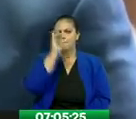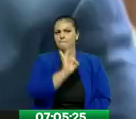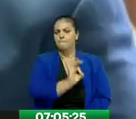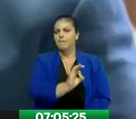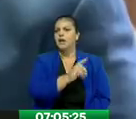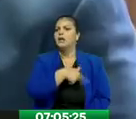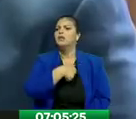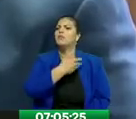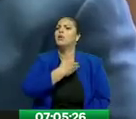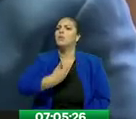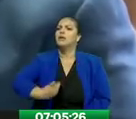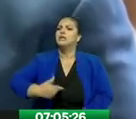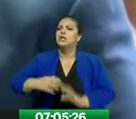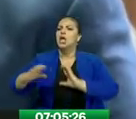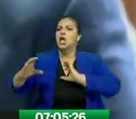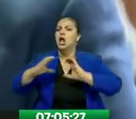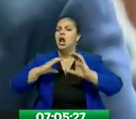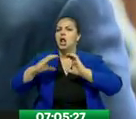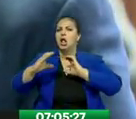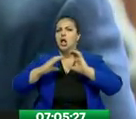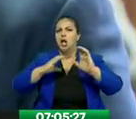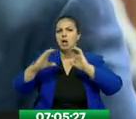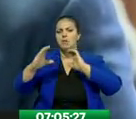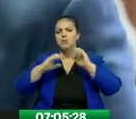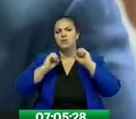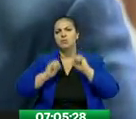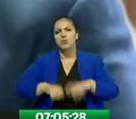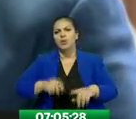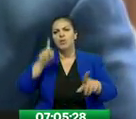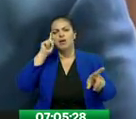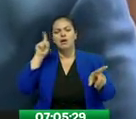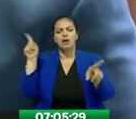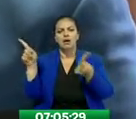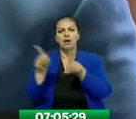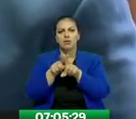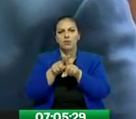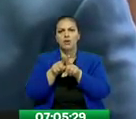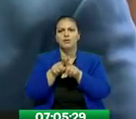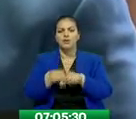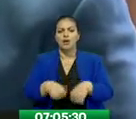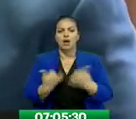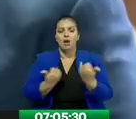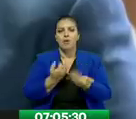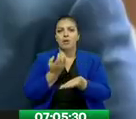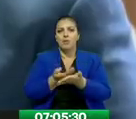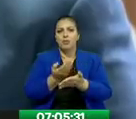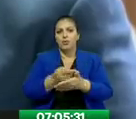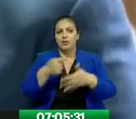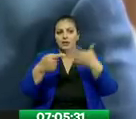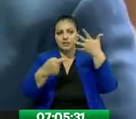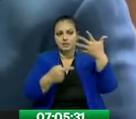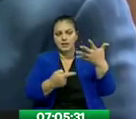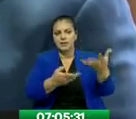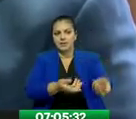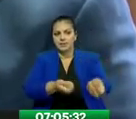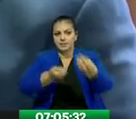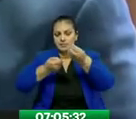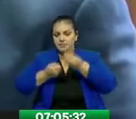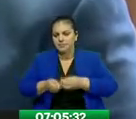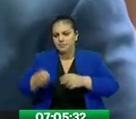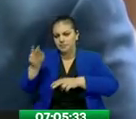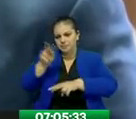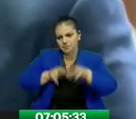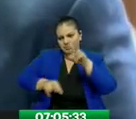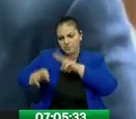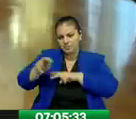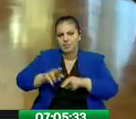necesarios para poder continuar con los mismos y una hoja de ruta clara para poder tener los resultados lo más pronto posible y dar las reformas inmediatamente,